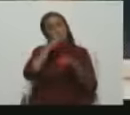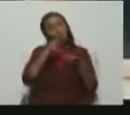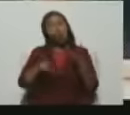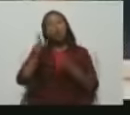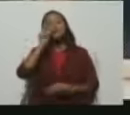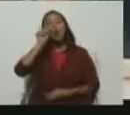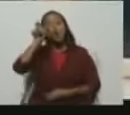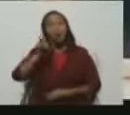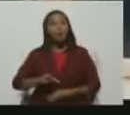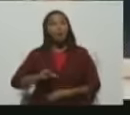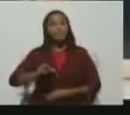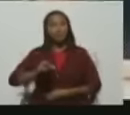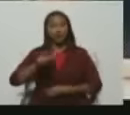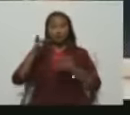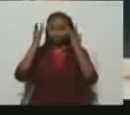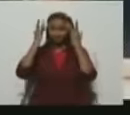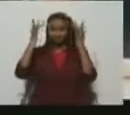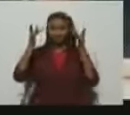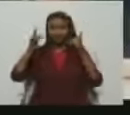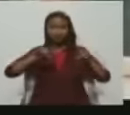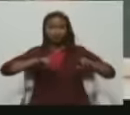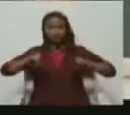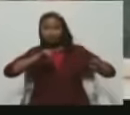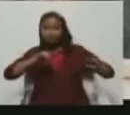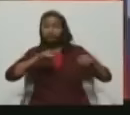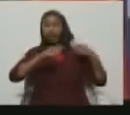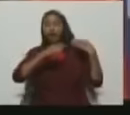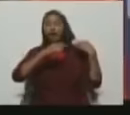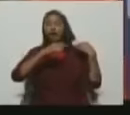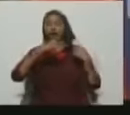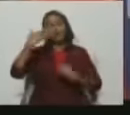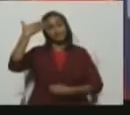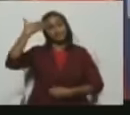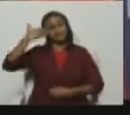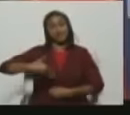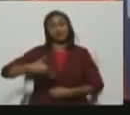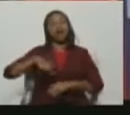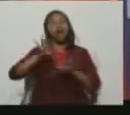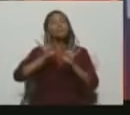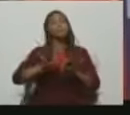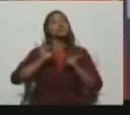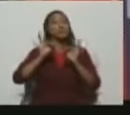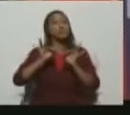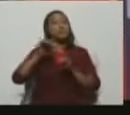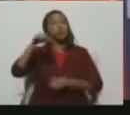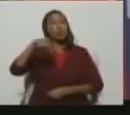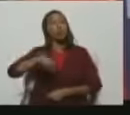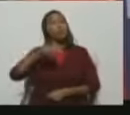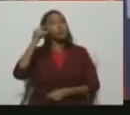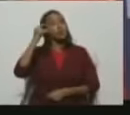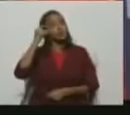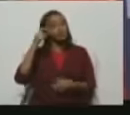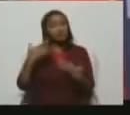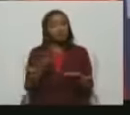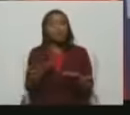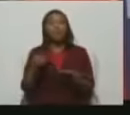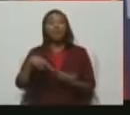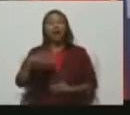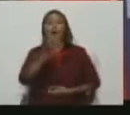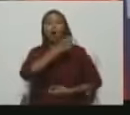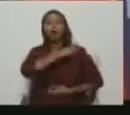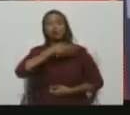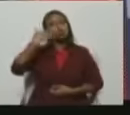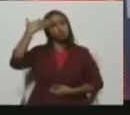Lares, comandantes de componentes, especialmente hoy al comandante de nuestra